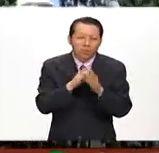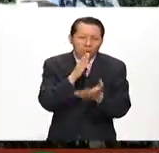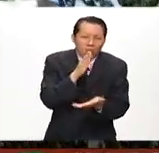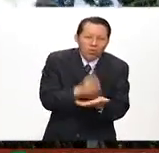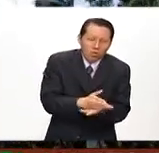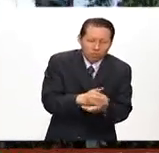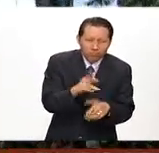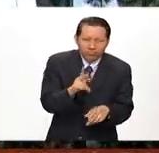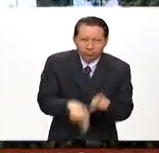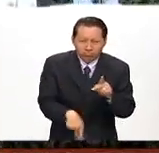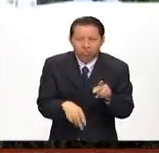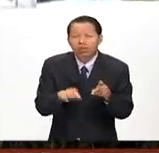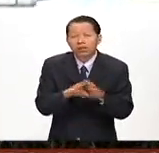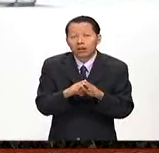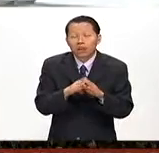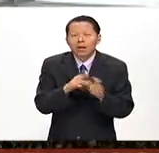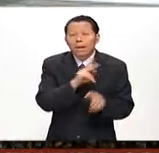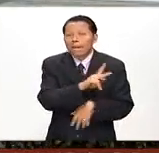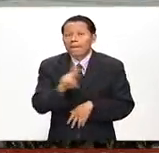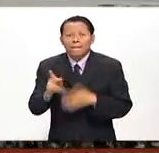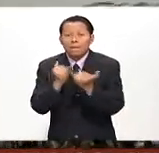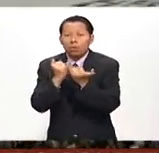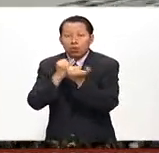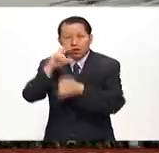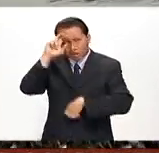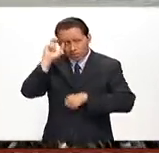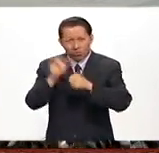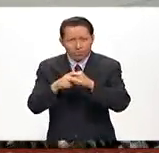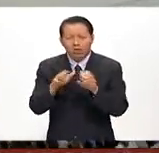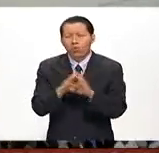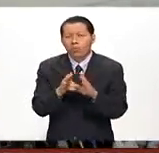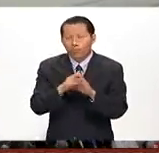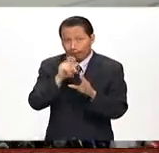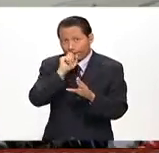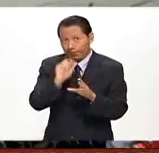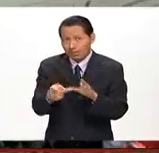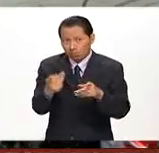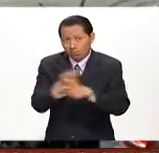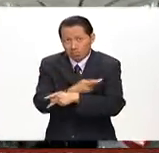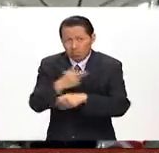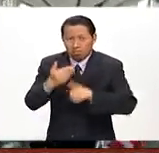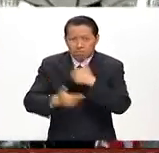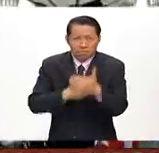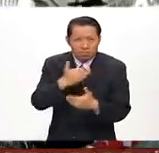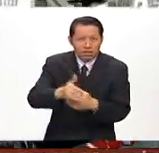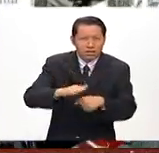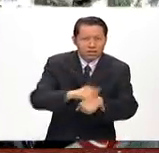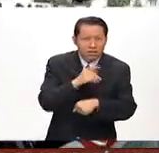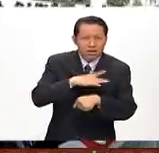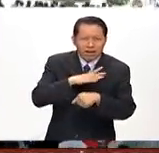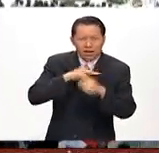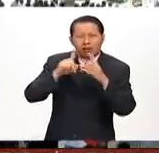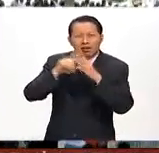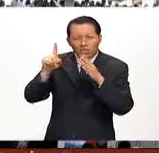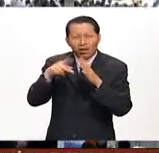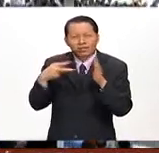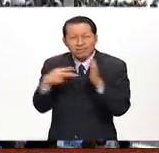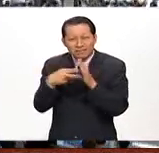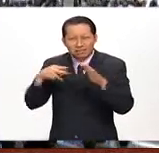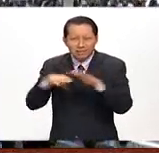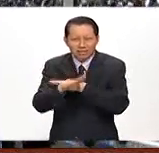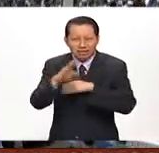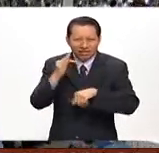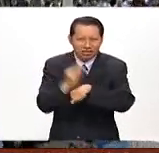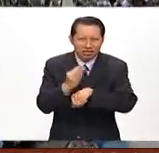lo que vemos ahora en Europa no solamente es parte de esta reacción en cadena por los refugiados sirios, sino que